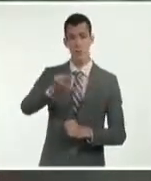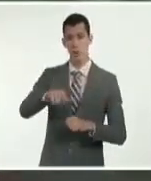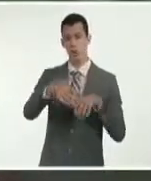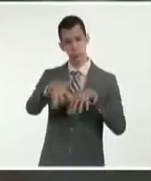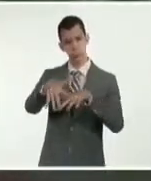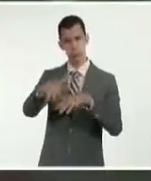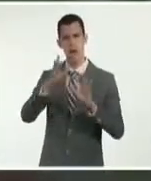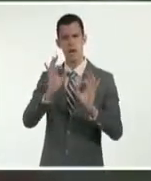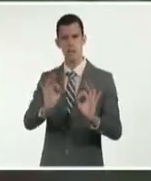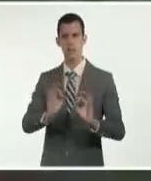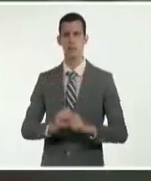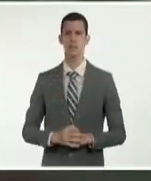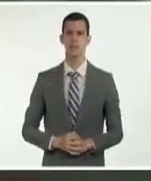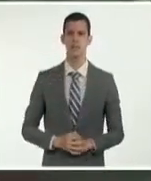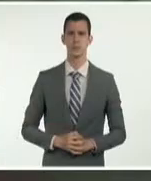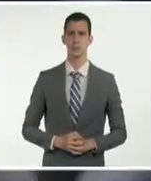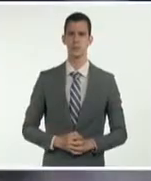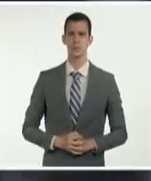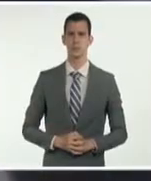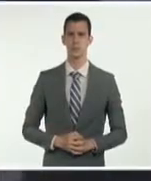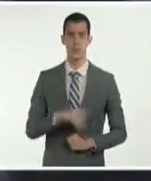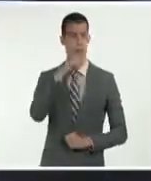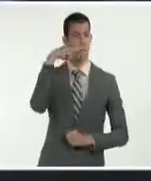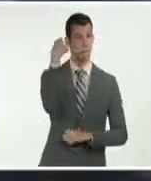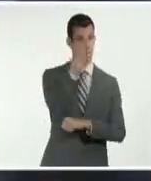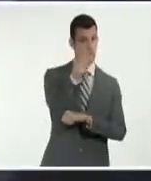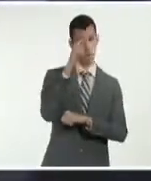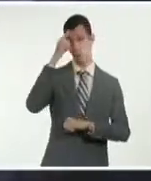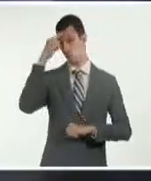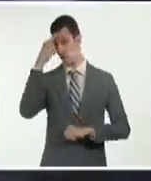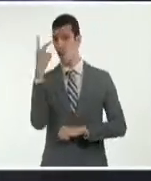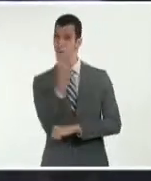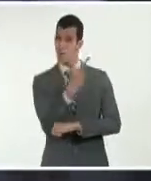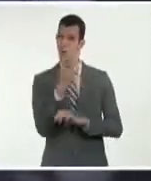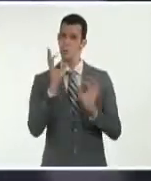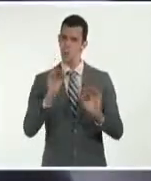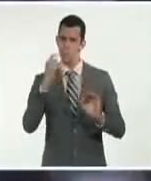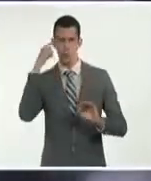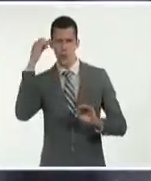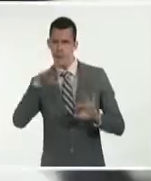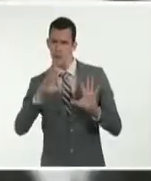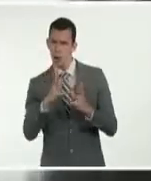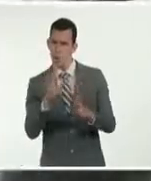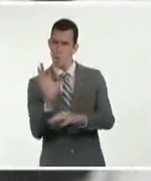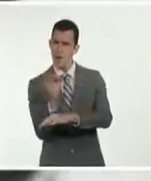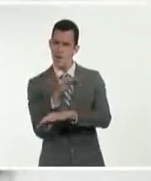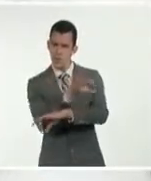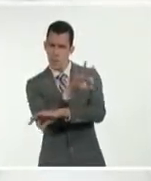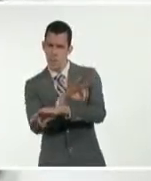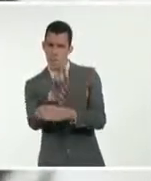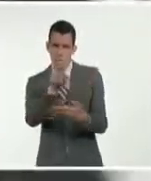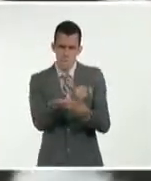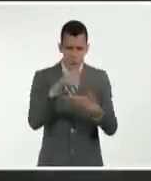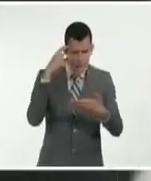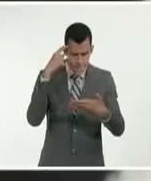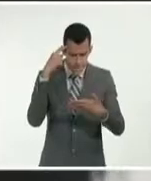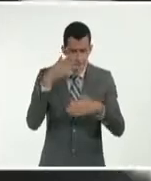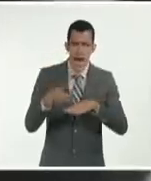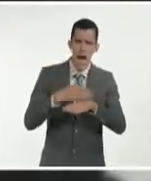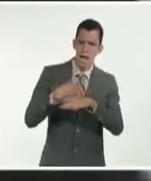como destacados estrategas militares, siempre primeros en cada acción. Como jefes de